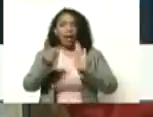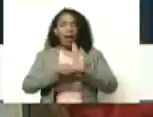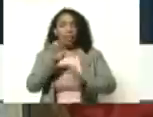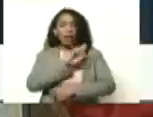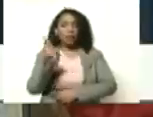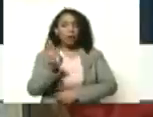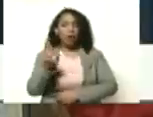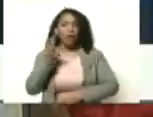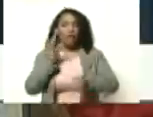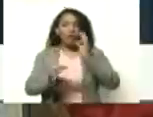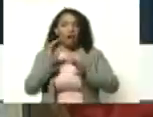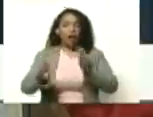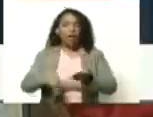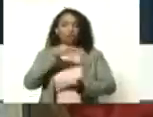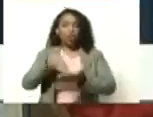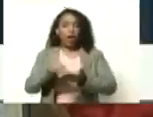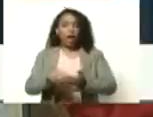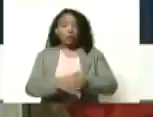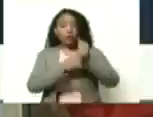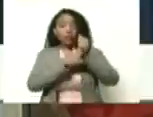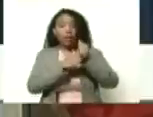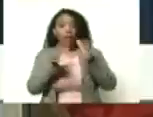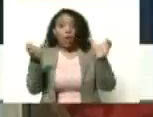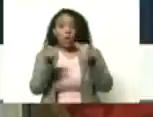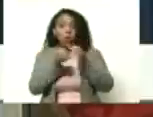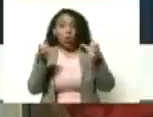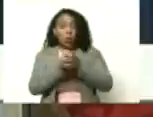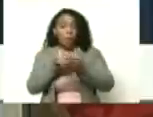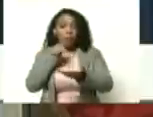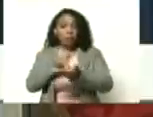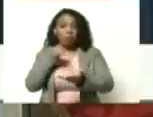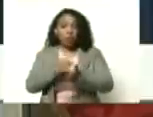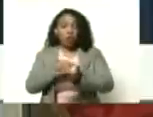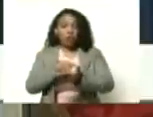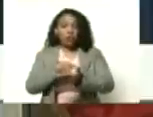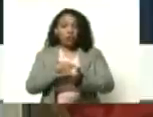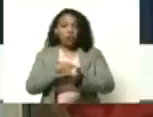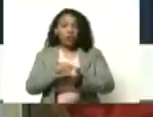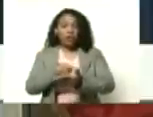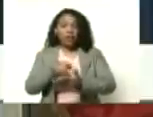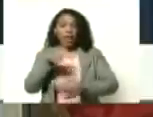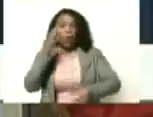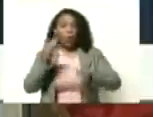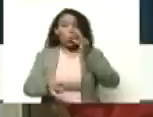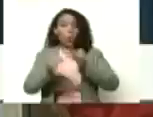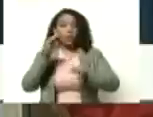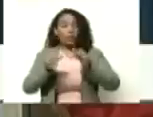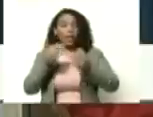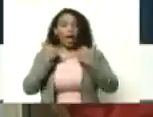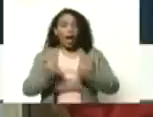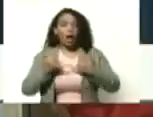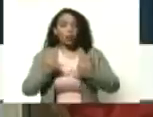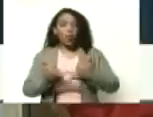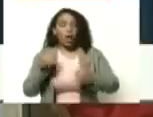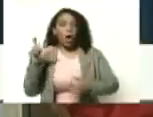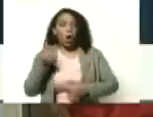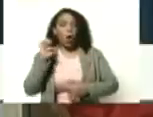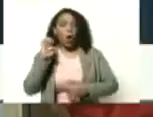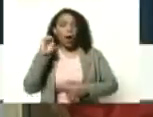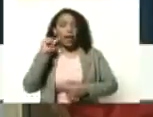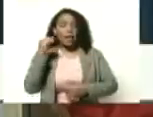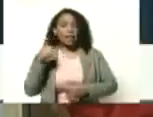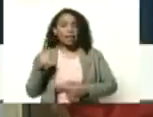nacionales destacados de los comisarios miembros de los órganos de justicia presente goes sebin